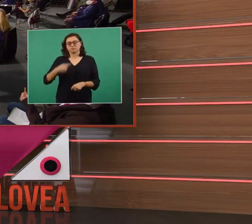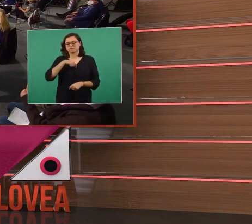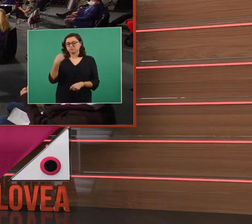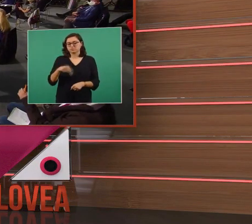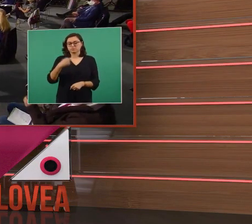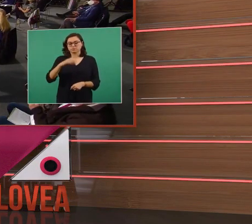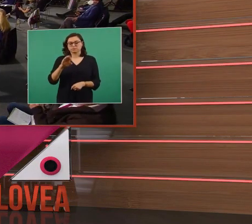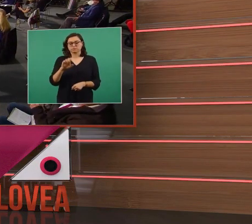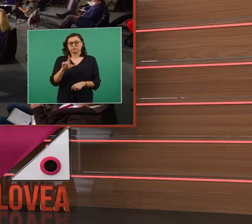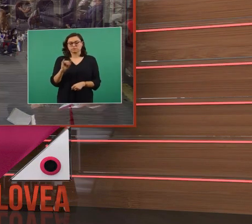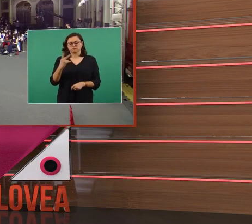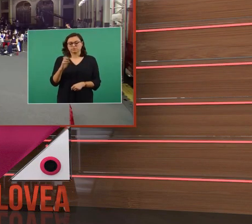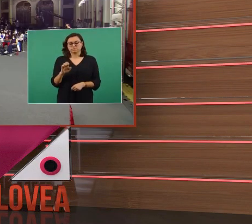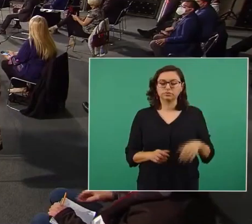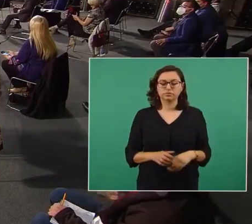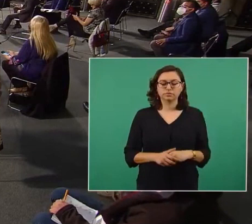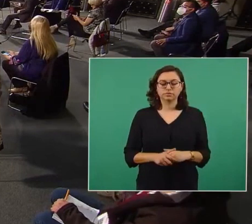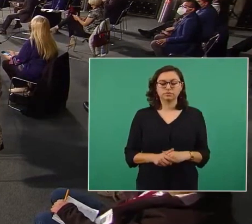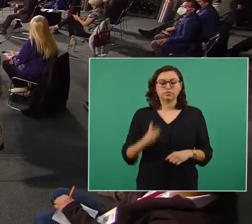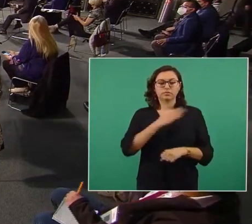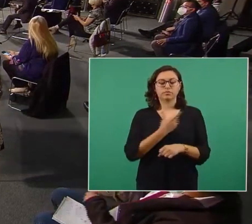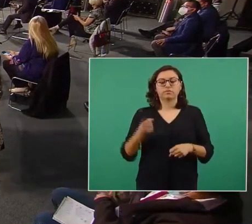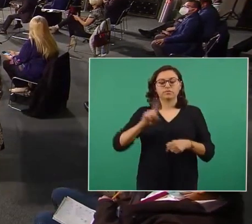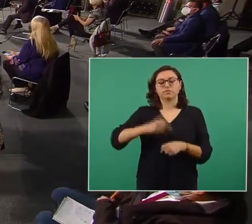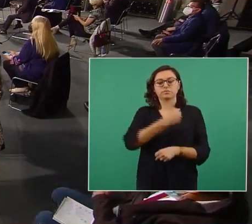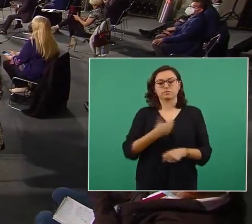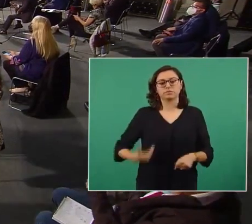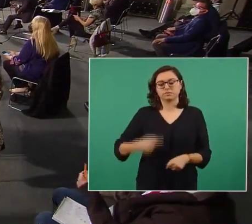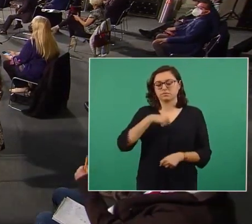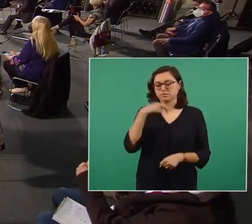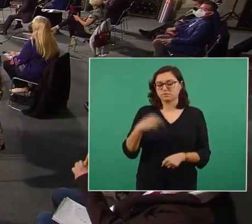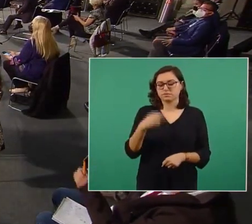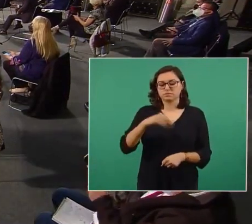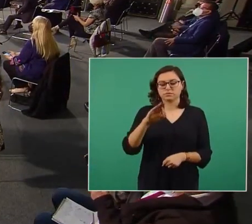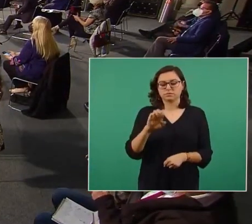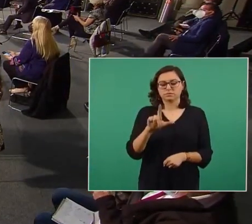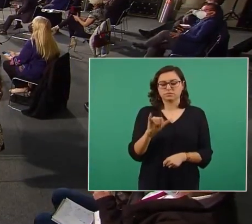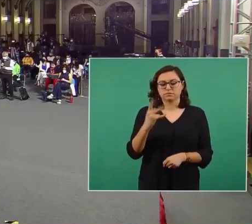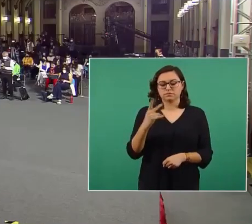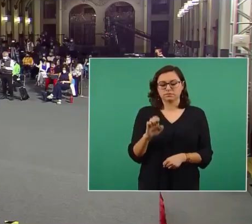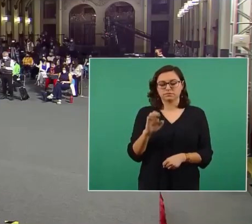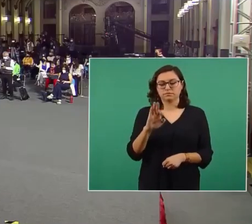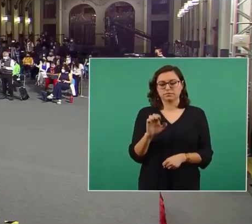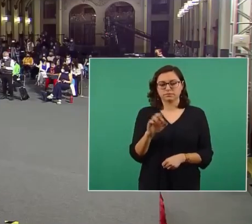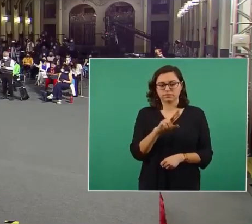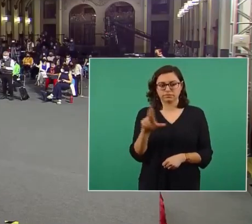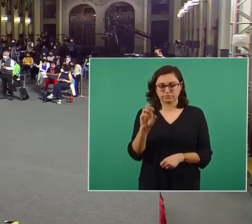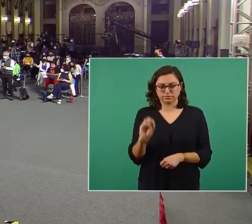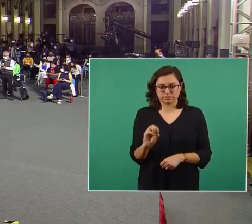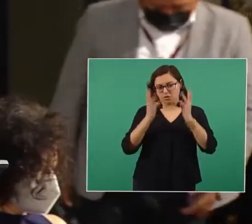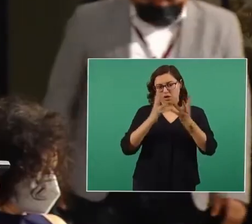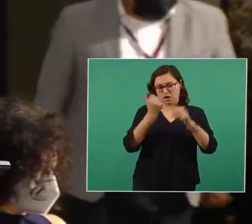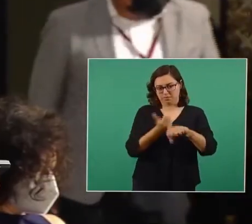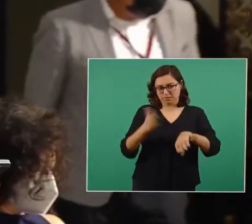no le va a parecer nada de lo que hace el gobierno actual. Buenos días, señor presidente. Felipe Fierro, de tiempo.com.mx y Puente Libre